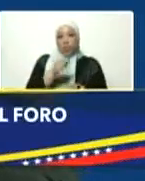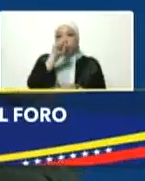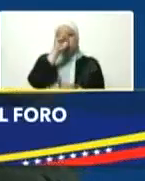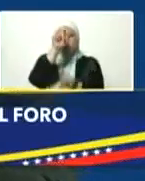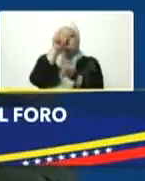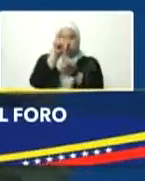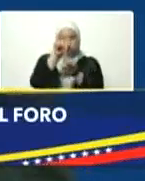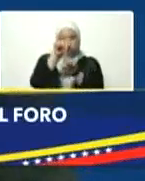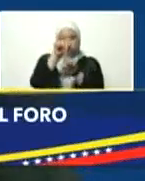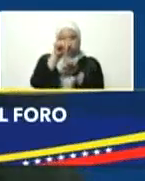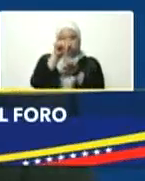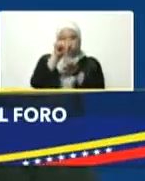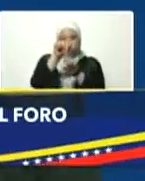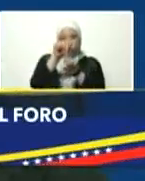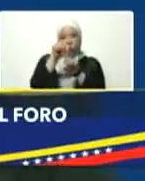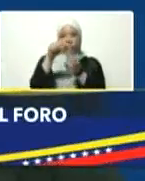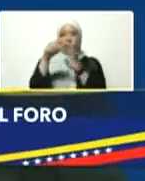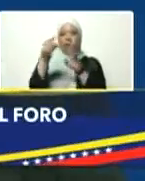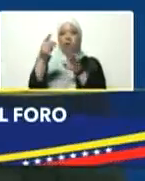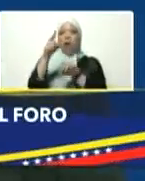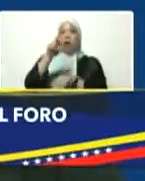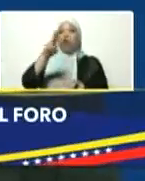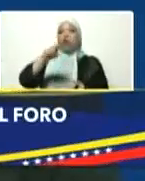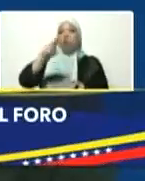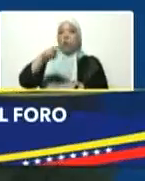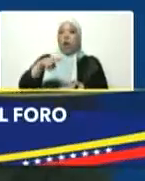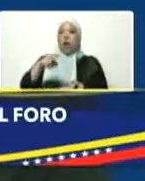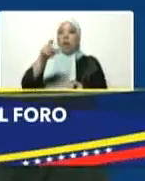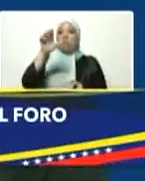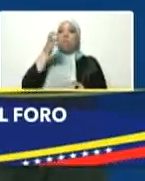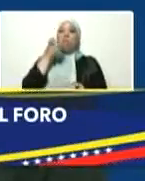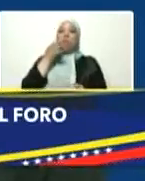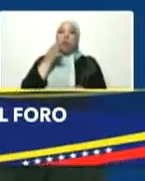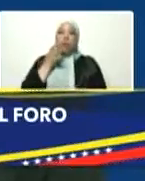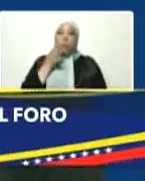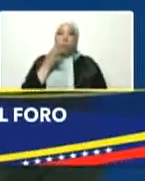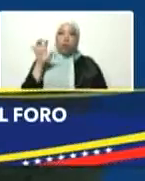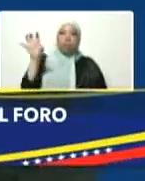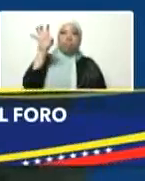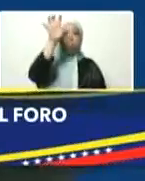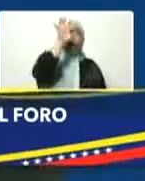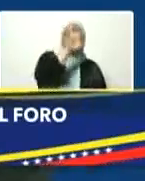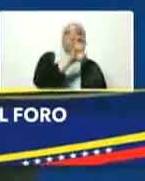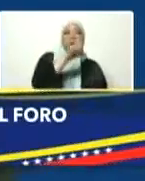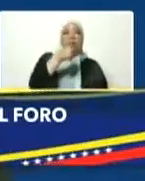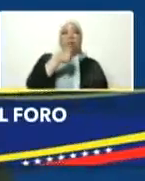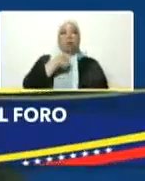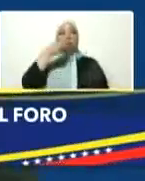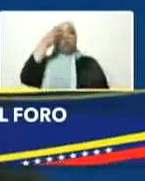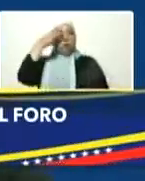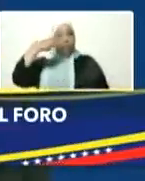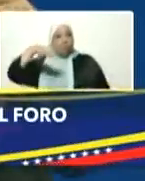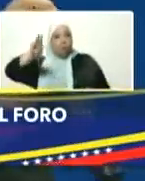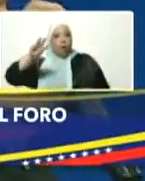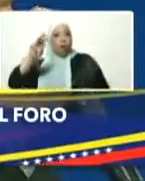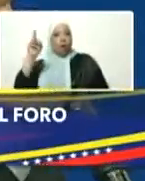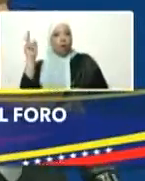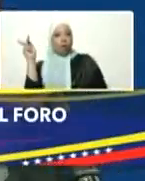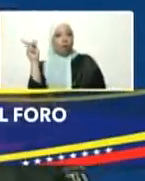de no intervención y libre autodeterminación de los pueblos, en donde los principios